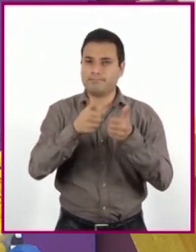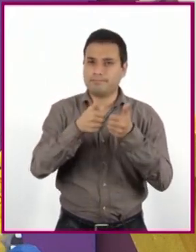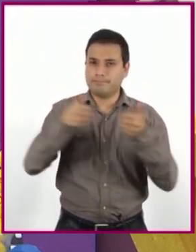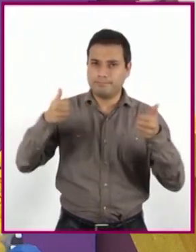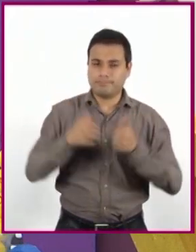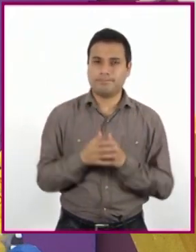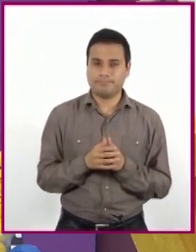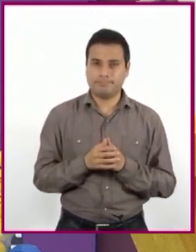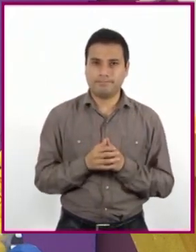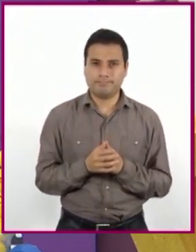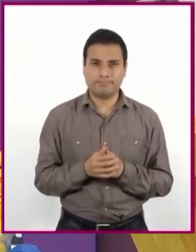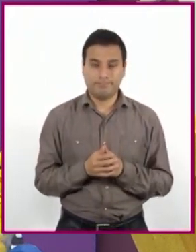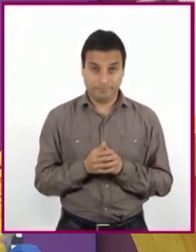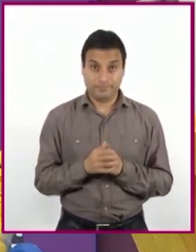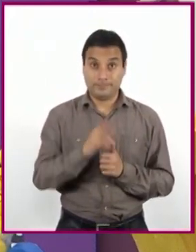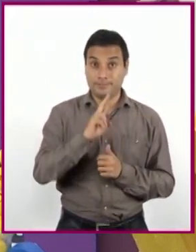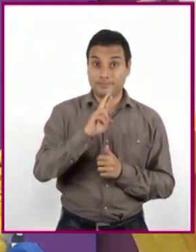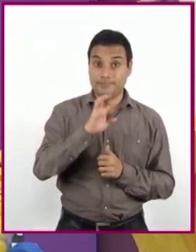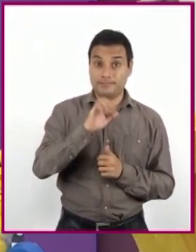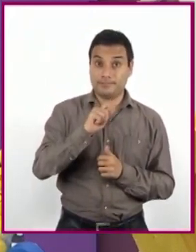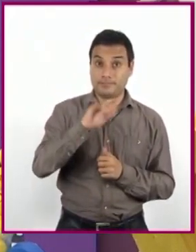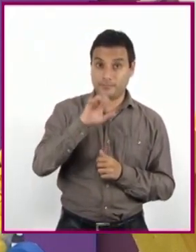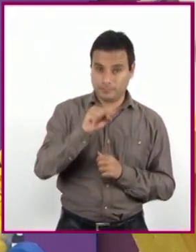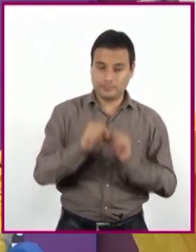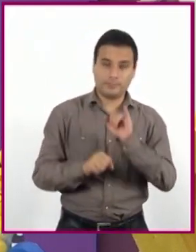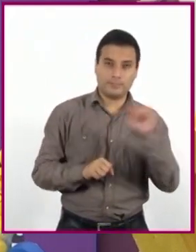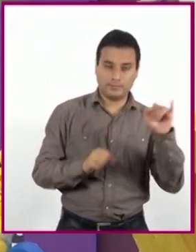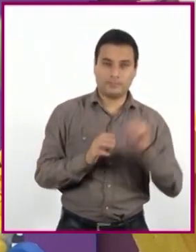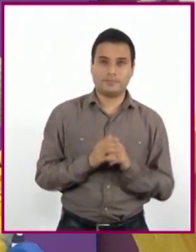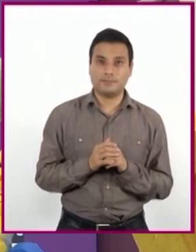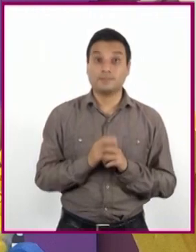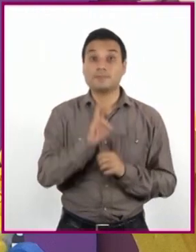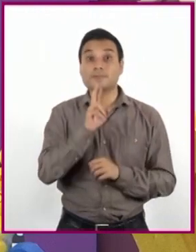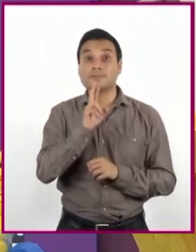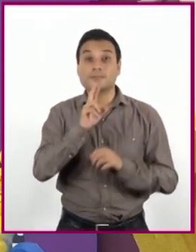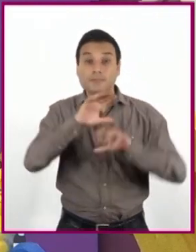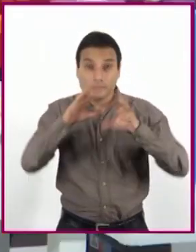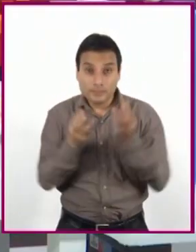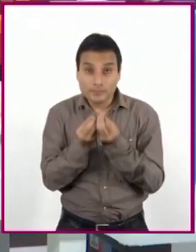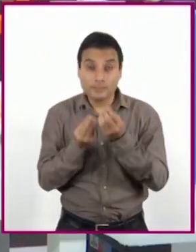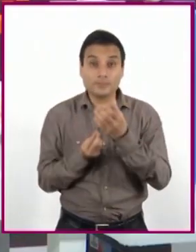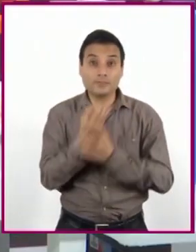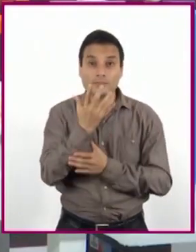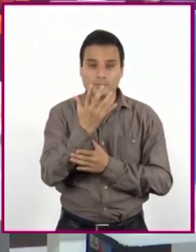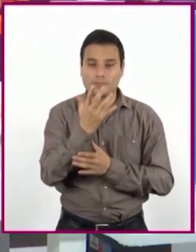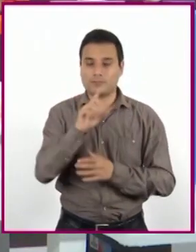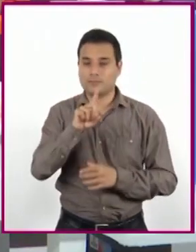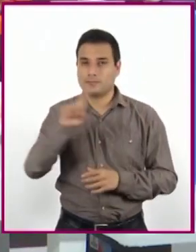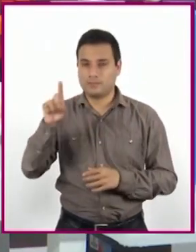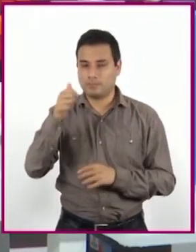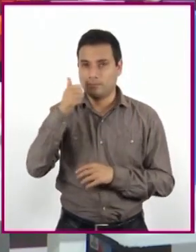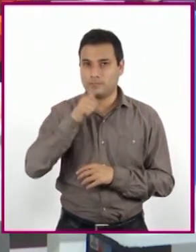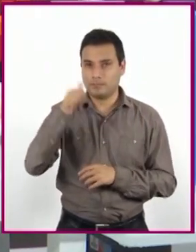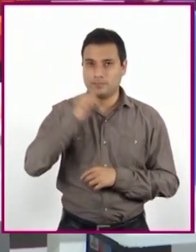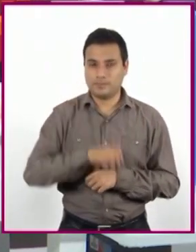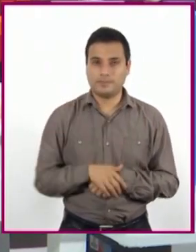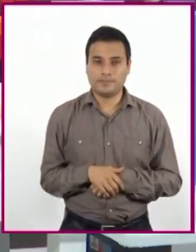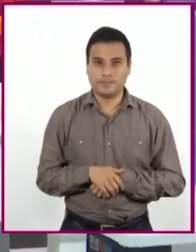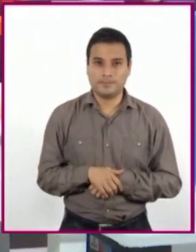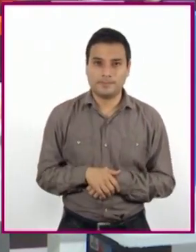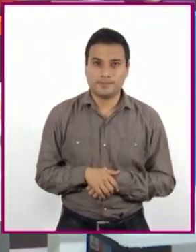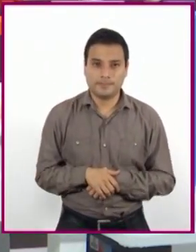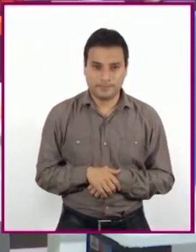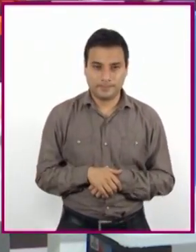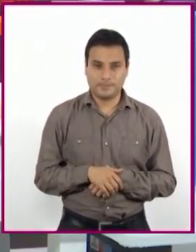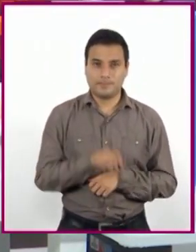se escriben a la izquierda y los productos a la derecha de la flecha. Cuando es necesario, se coloca un signo